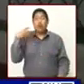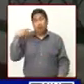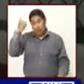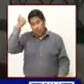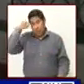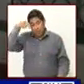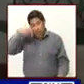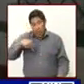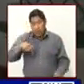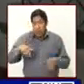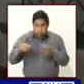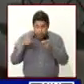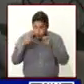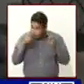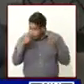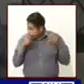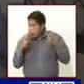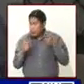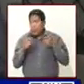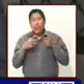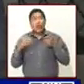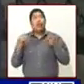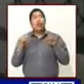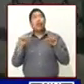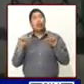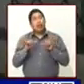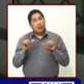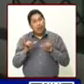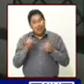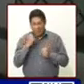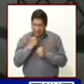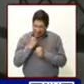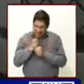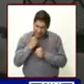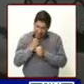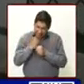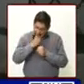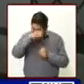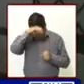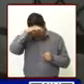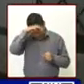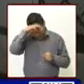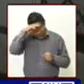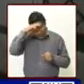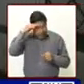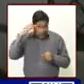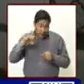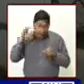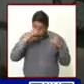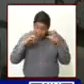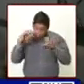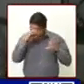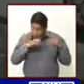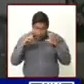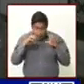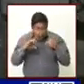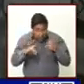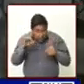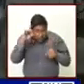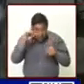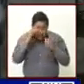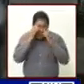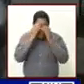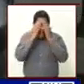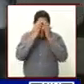esta unidad policial de Coripata y quien también estuvo trabajando en esta ardua búsqueda y realizó el levantamiento de